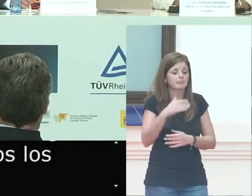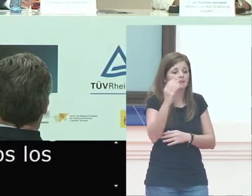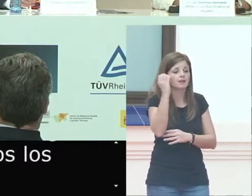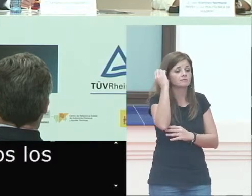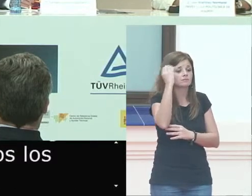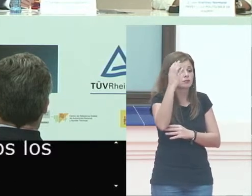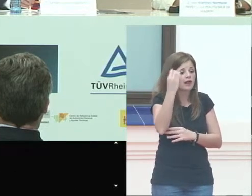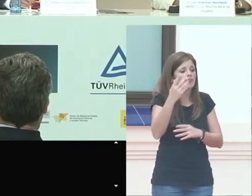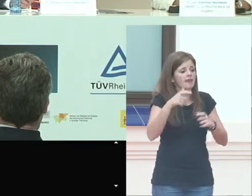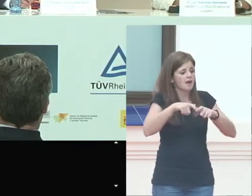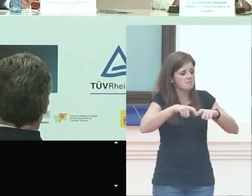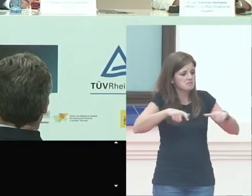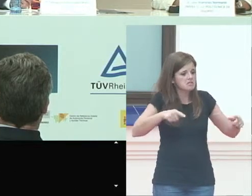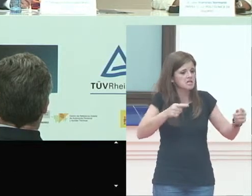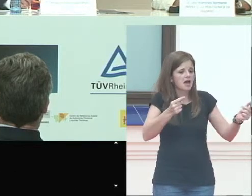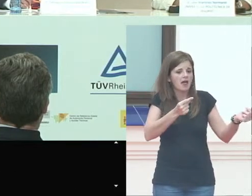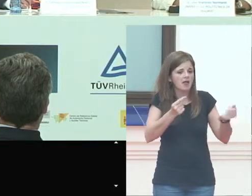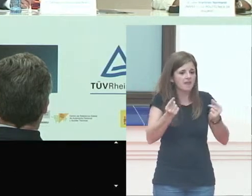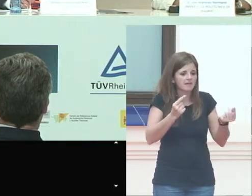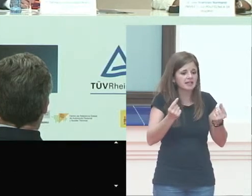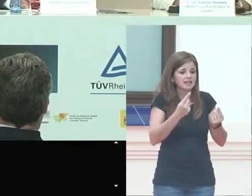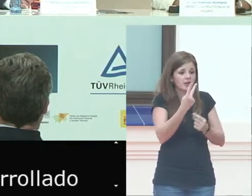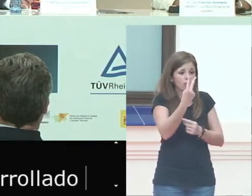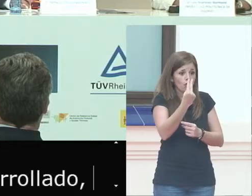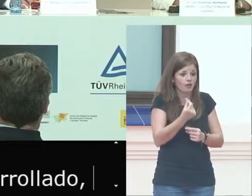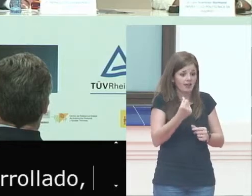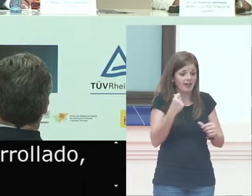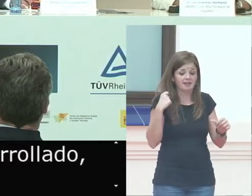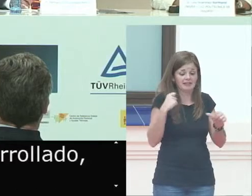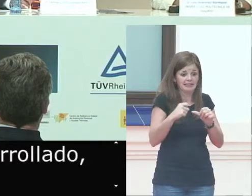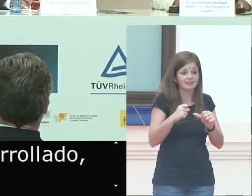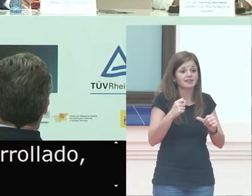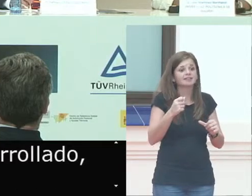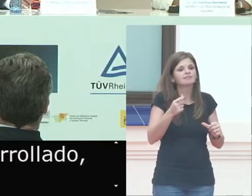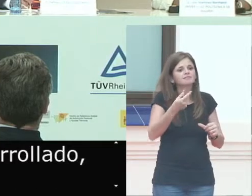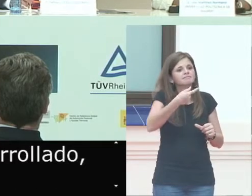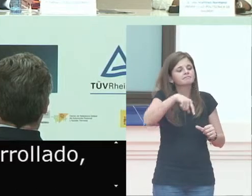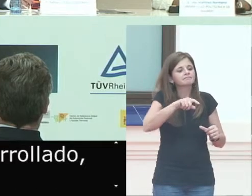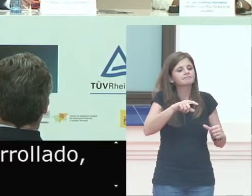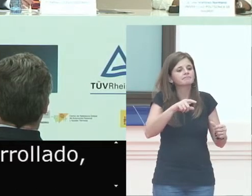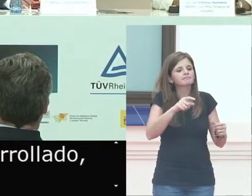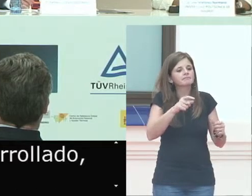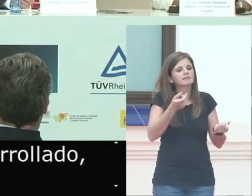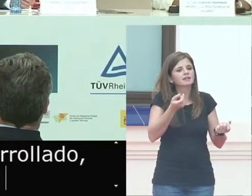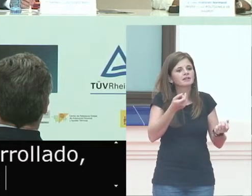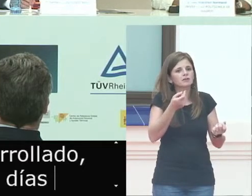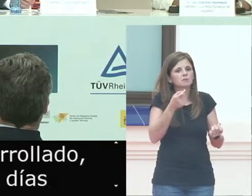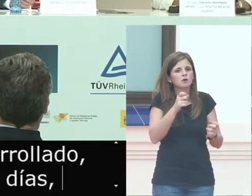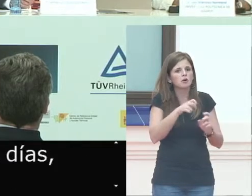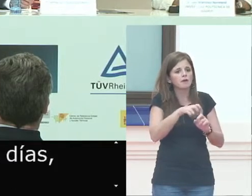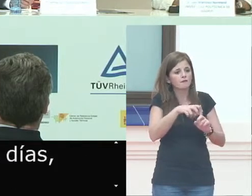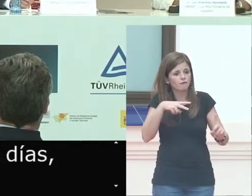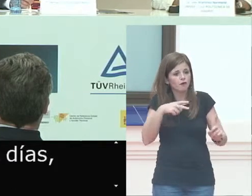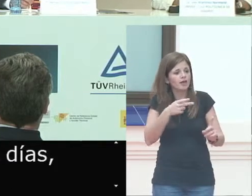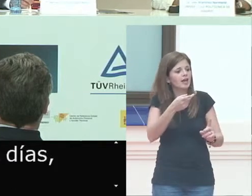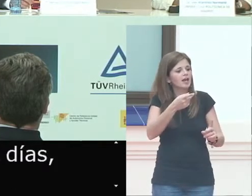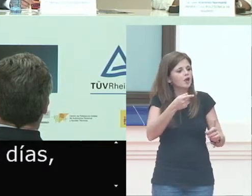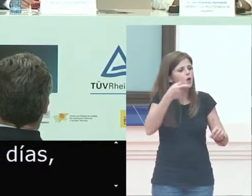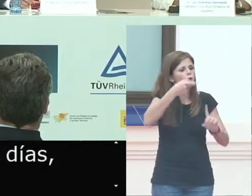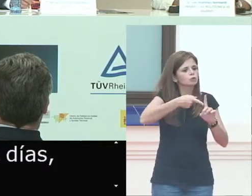desarrollando, las mesas y los debates a lo largo de estos 2 días, hemos ido viendo distintos enfoques y usabilidades